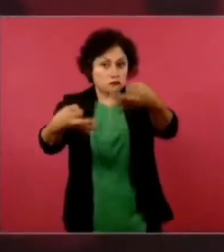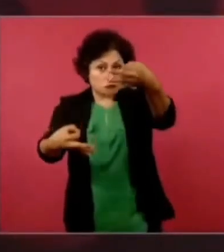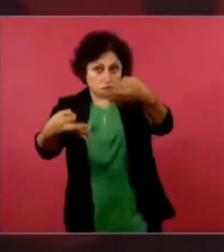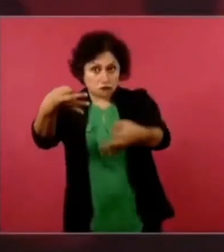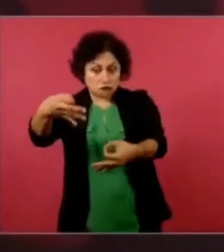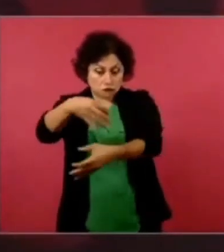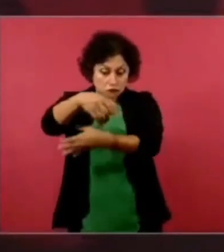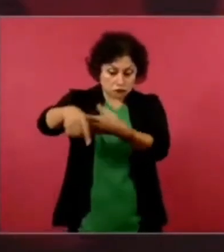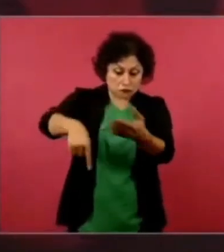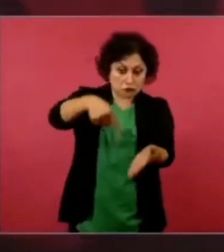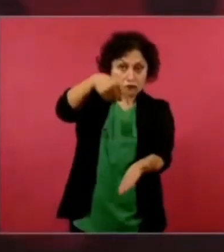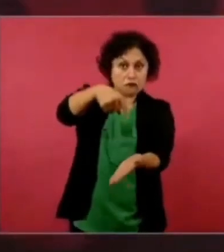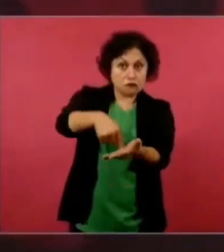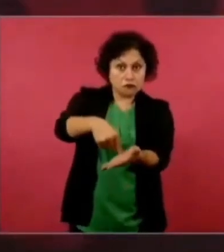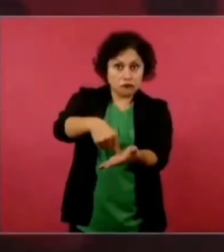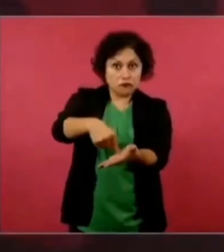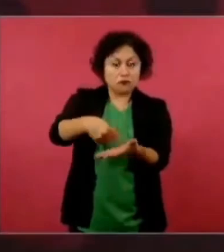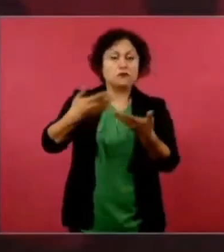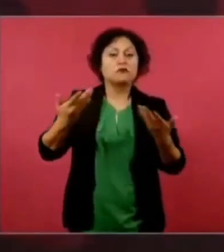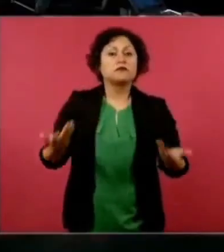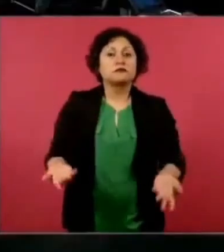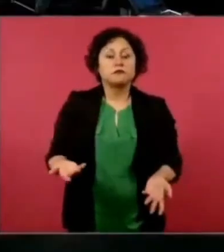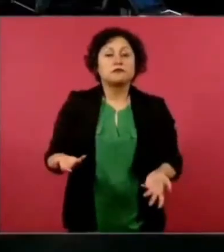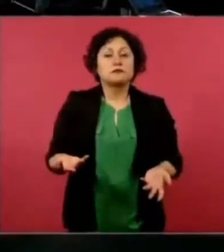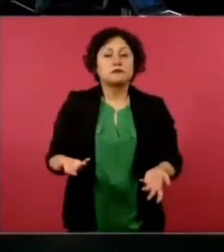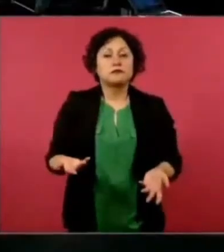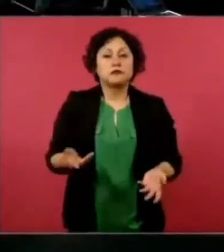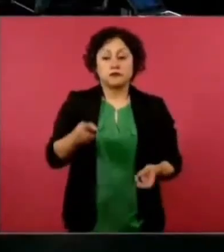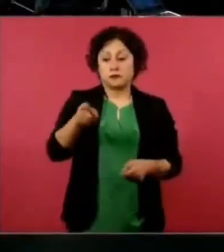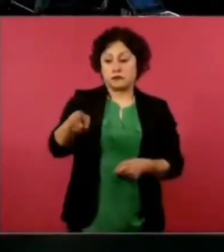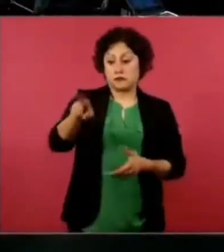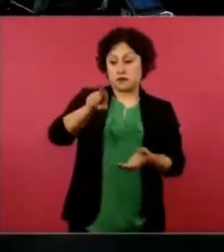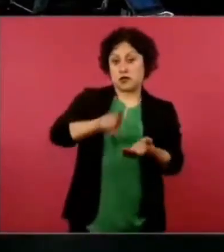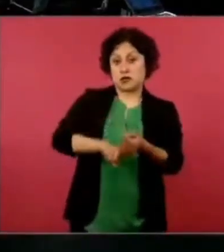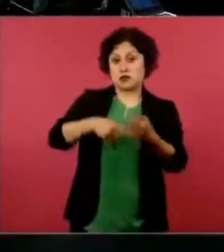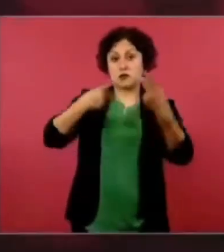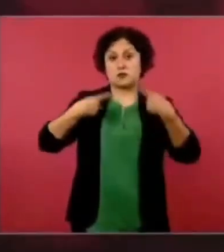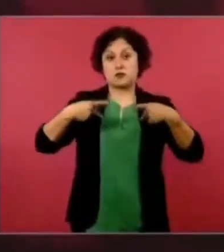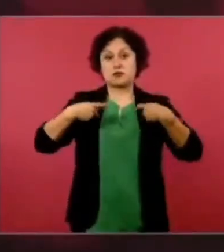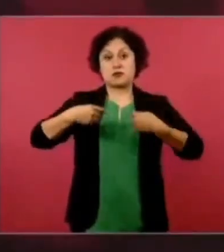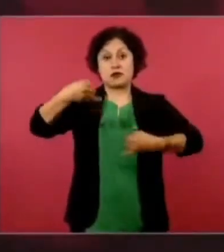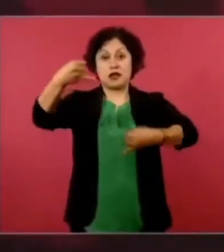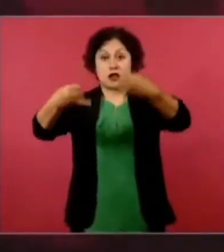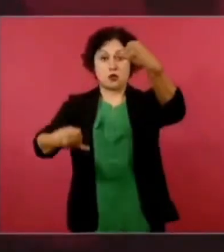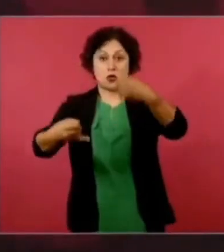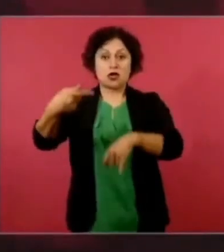y es el juez el que decide.